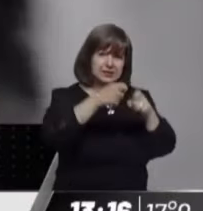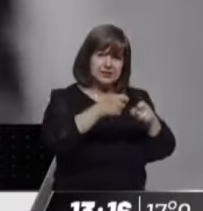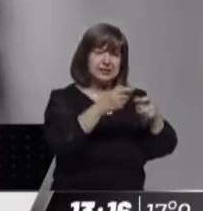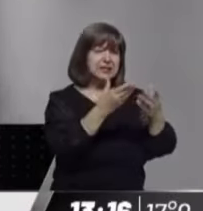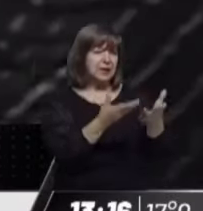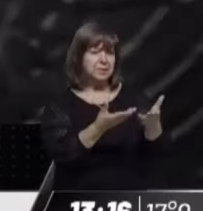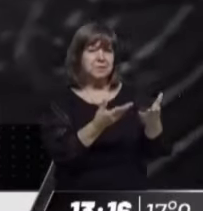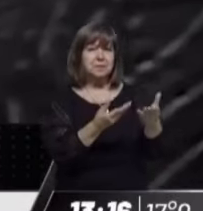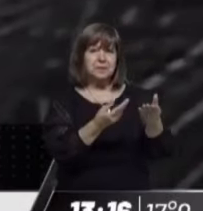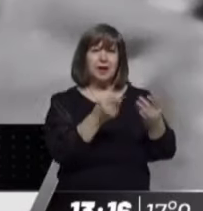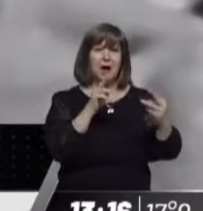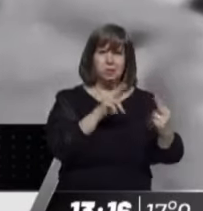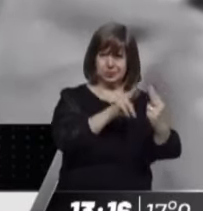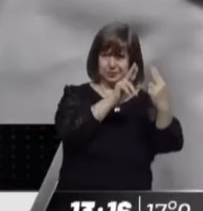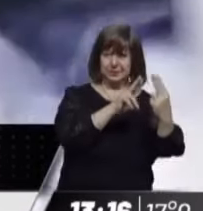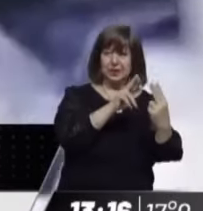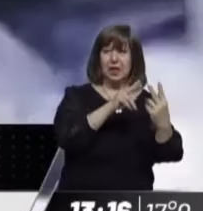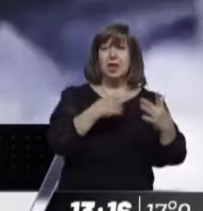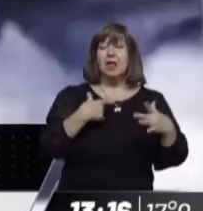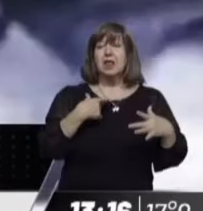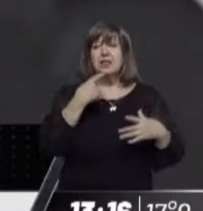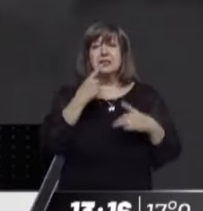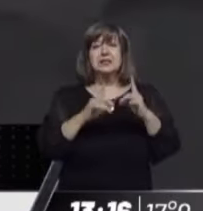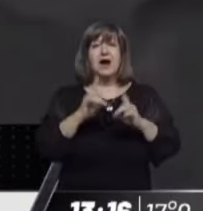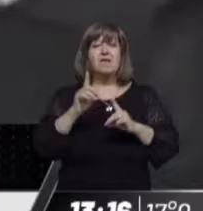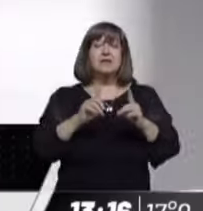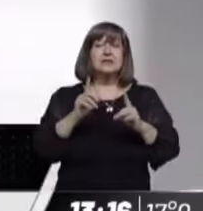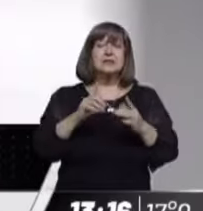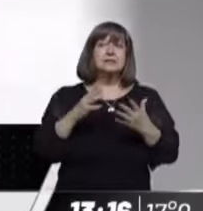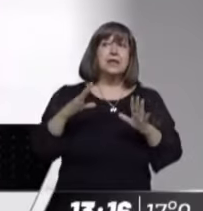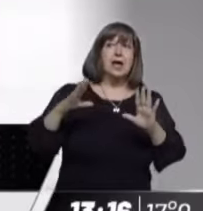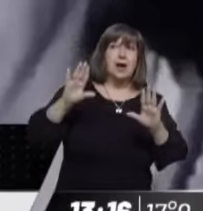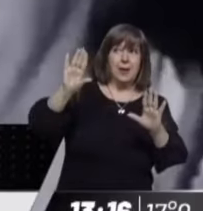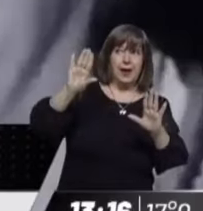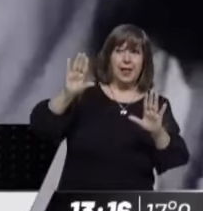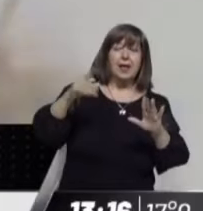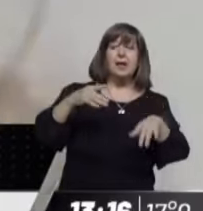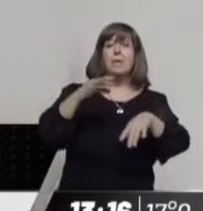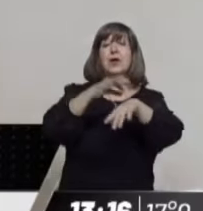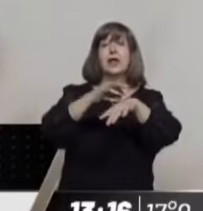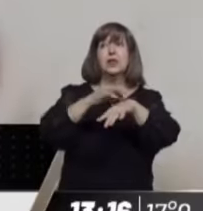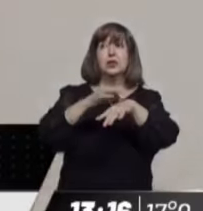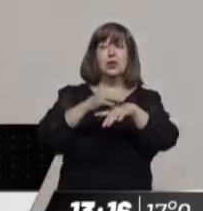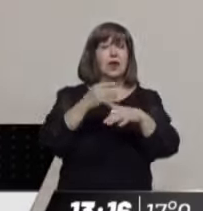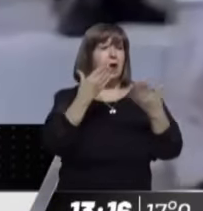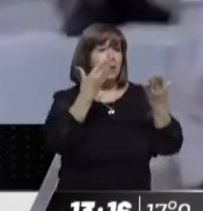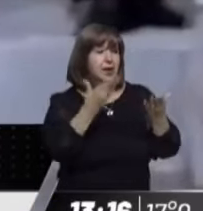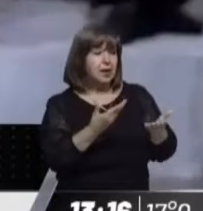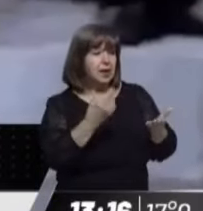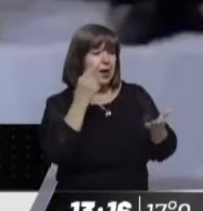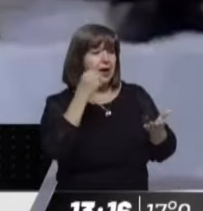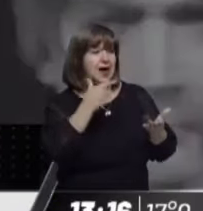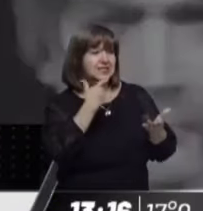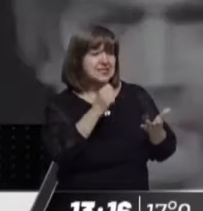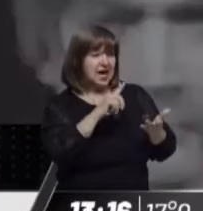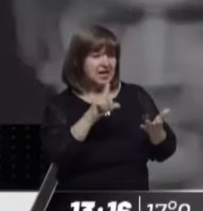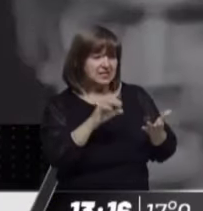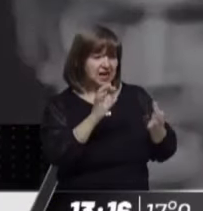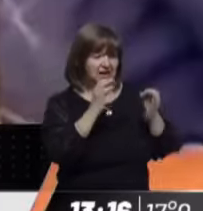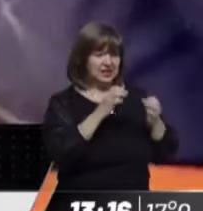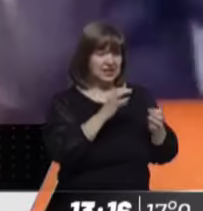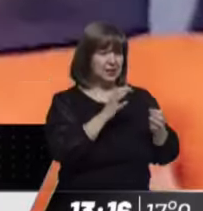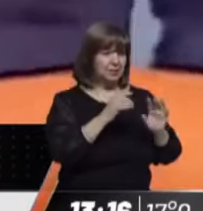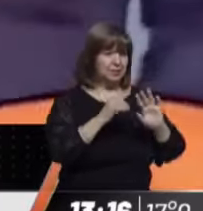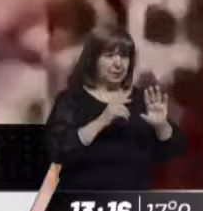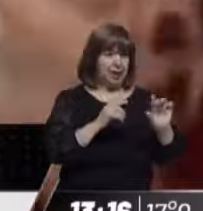a visitarlo, lo que pasa es que los médicos van viendo cómo es el estado de salud de Antonio Gasalla para que se vayan repartiendo